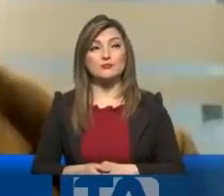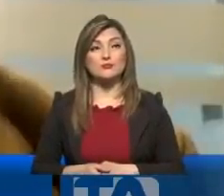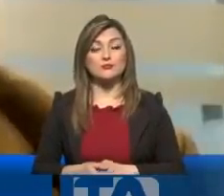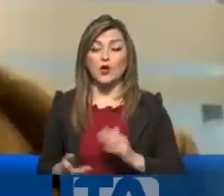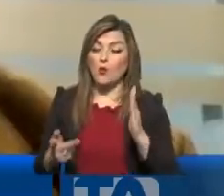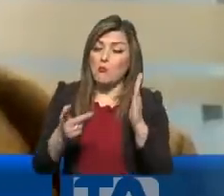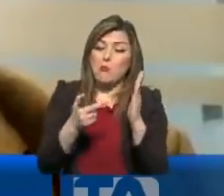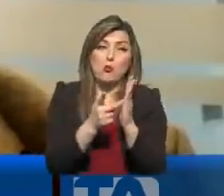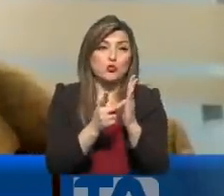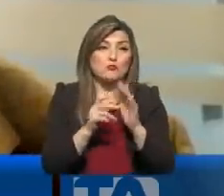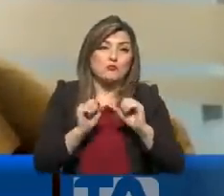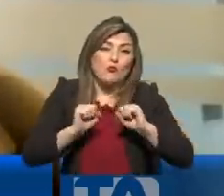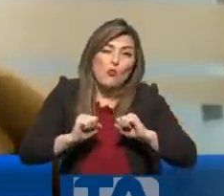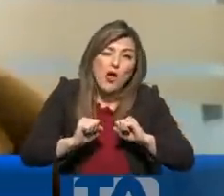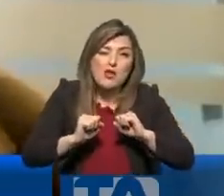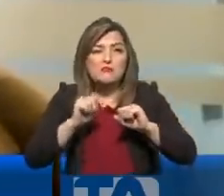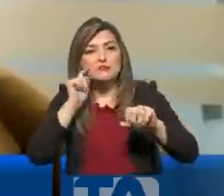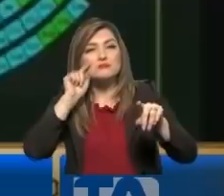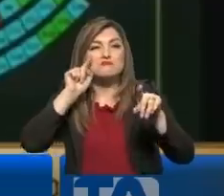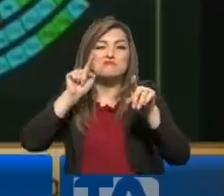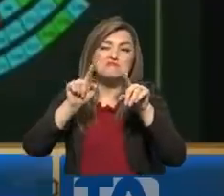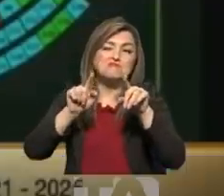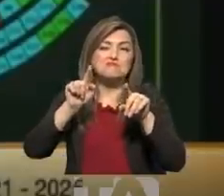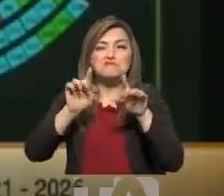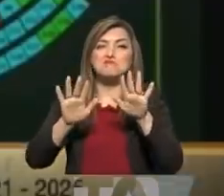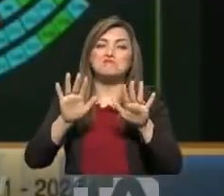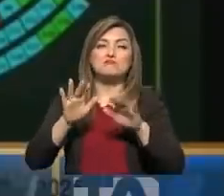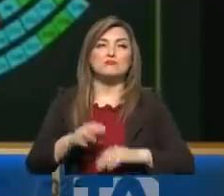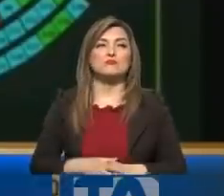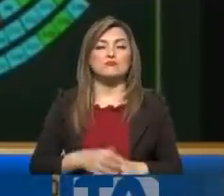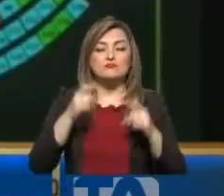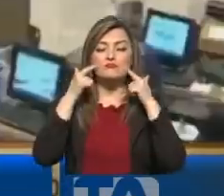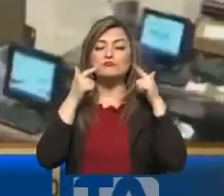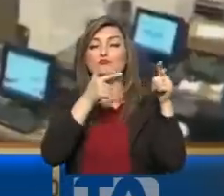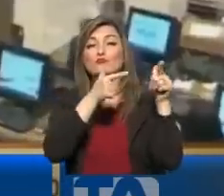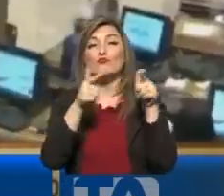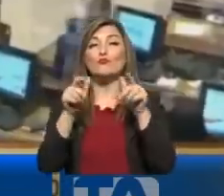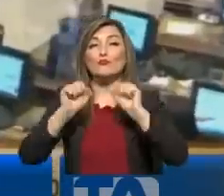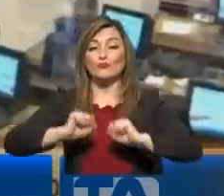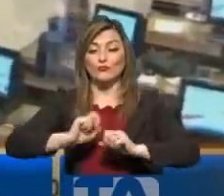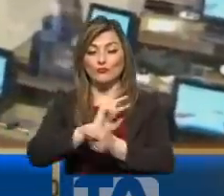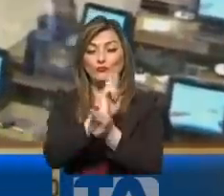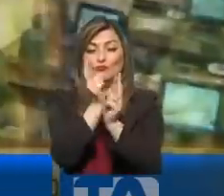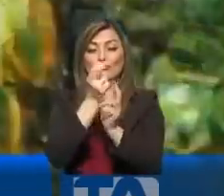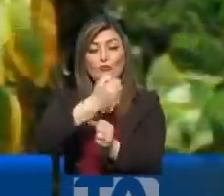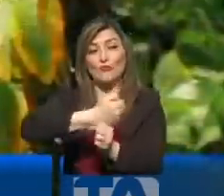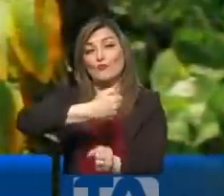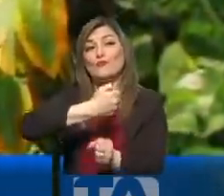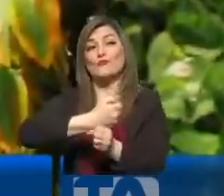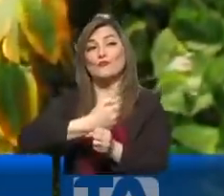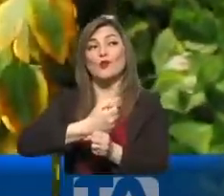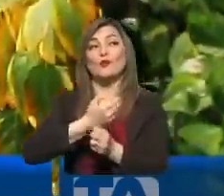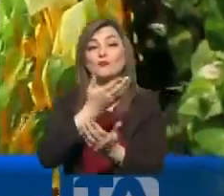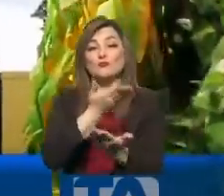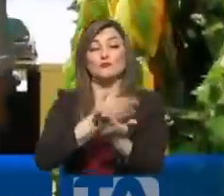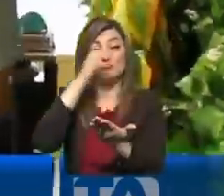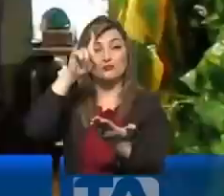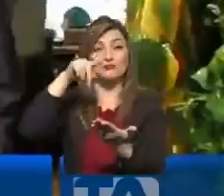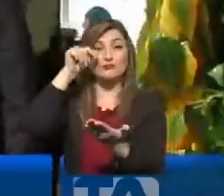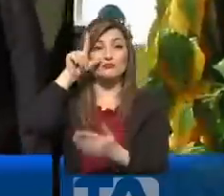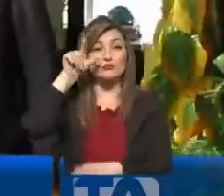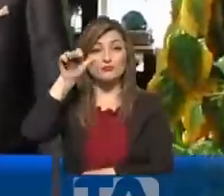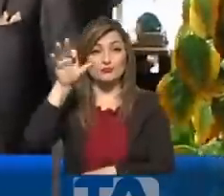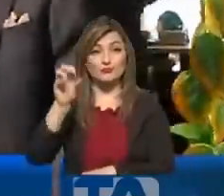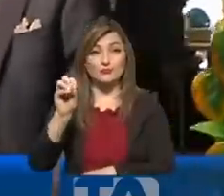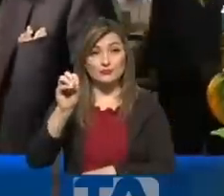como posibilidad en este acuerdo que le manifesté. Donde estarán vigilantes es en la posible reforma laboral que podría plantear el gobierno de